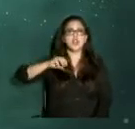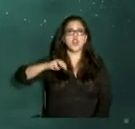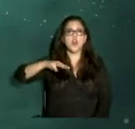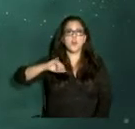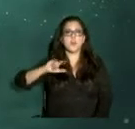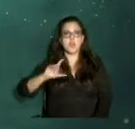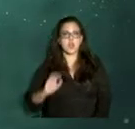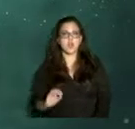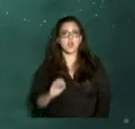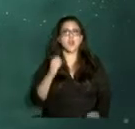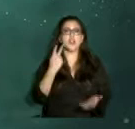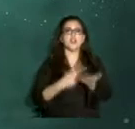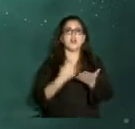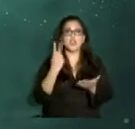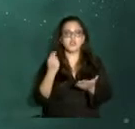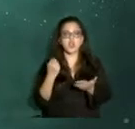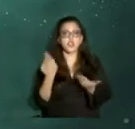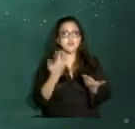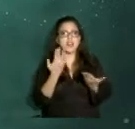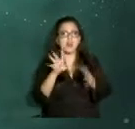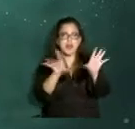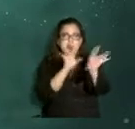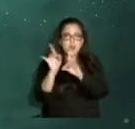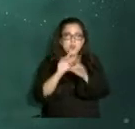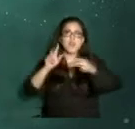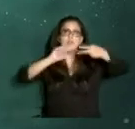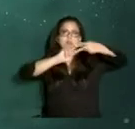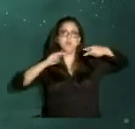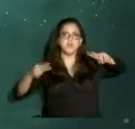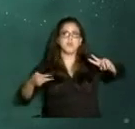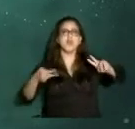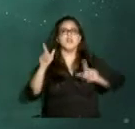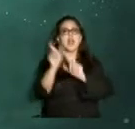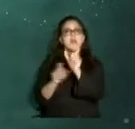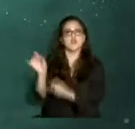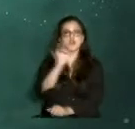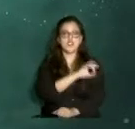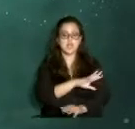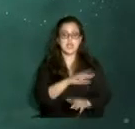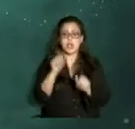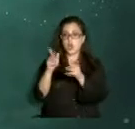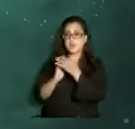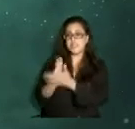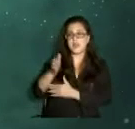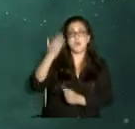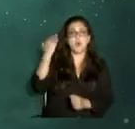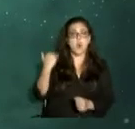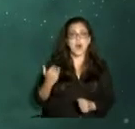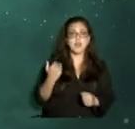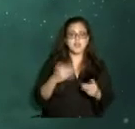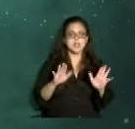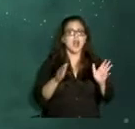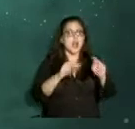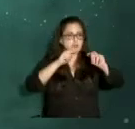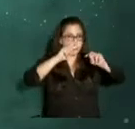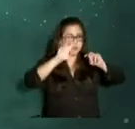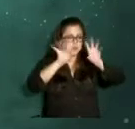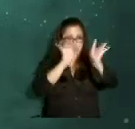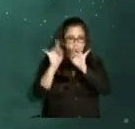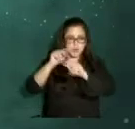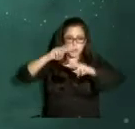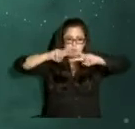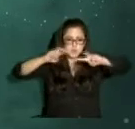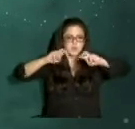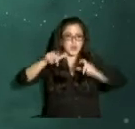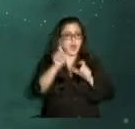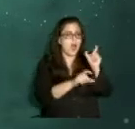destinado a caracterizar la diversidad genética de los chilenos. Empezamos en esos años a muestrear chilenos